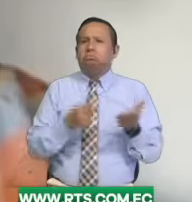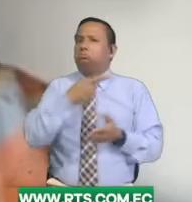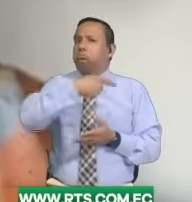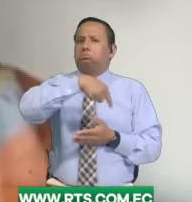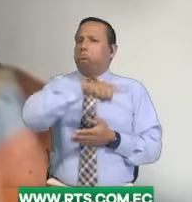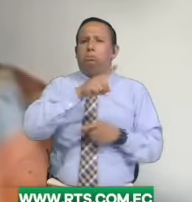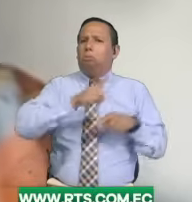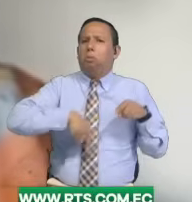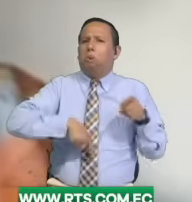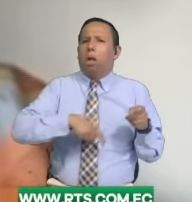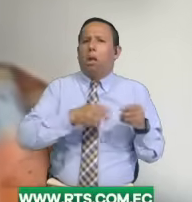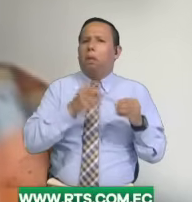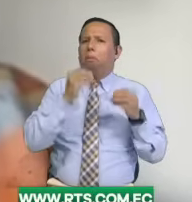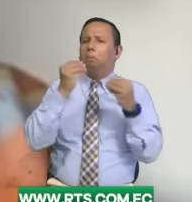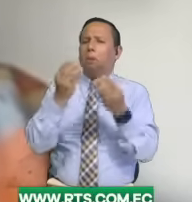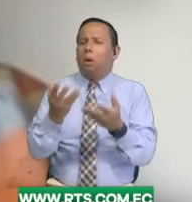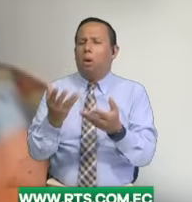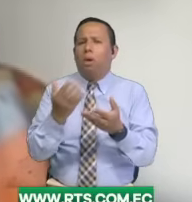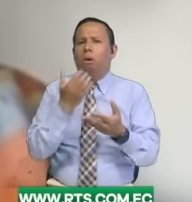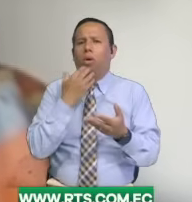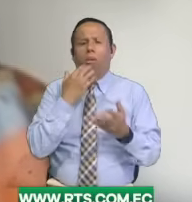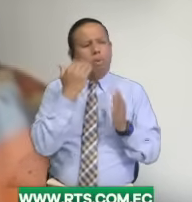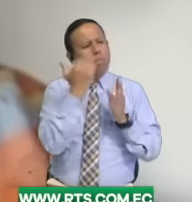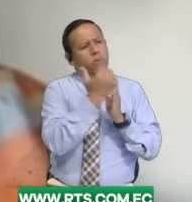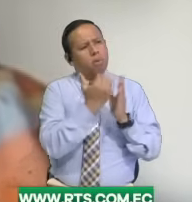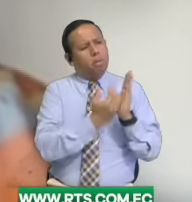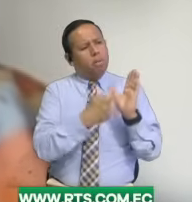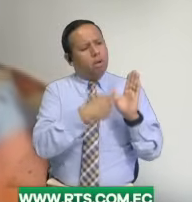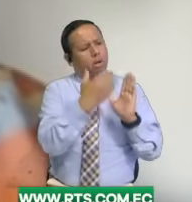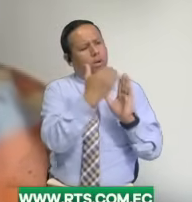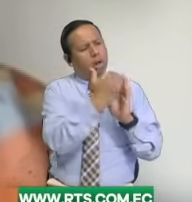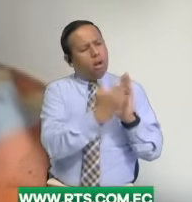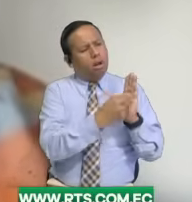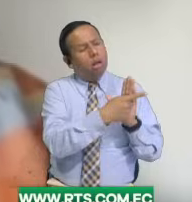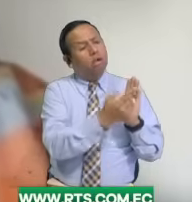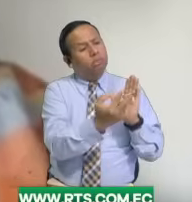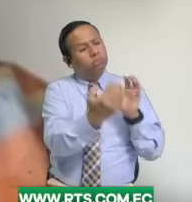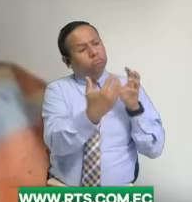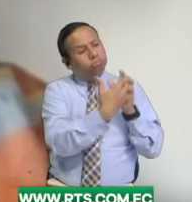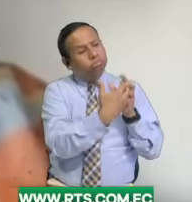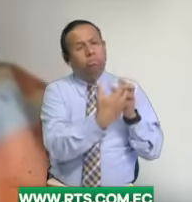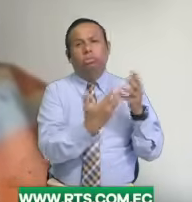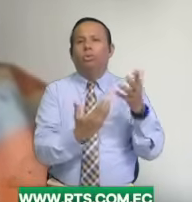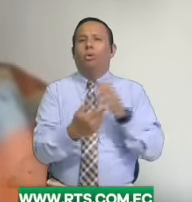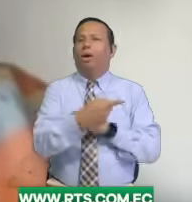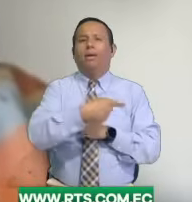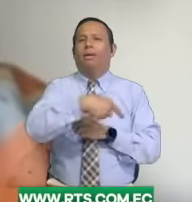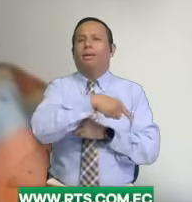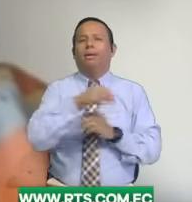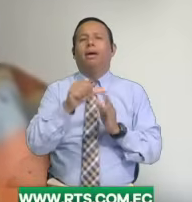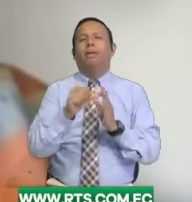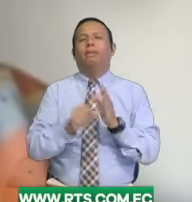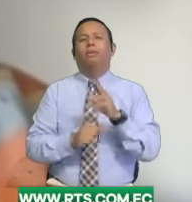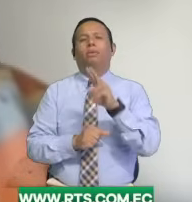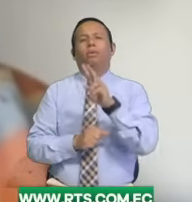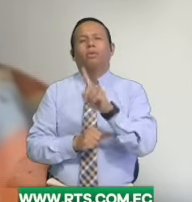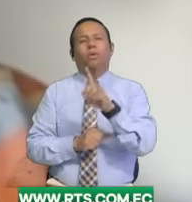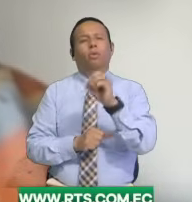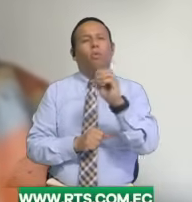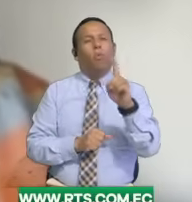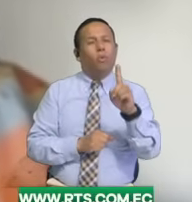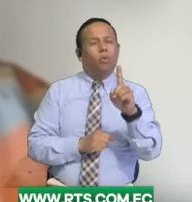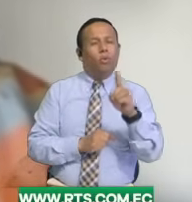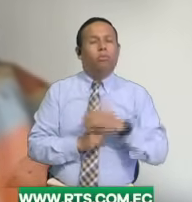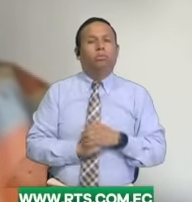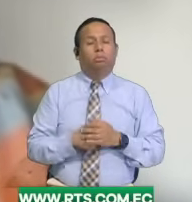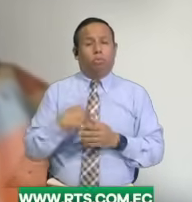para interponer el recurso de objeción e incumplen con lo dispuesto en el artículo 101 244 del Código de la Democracia,